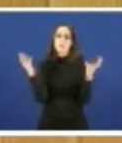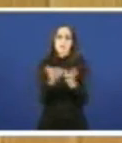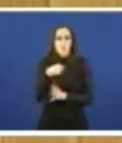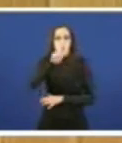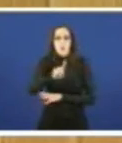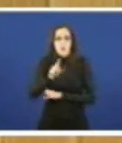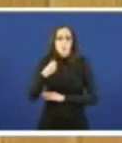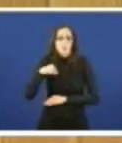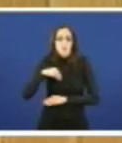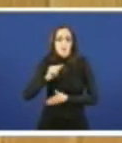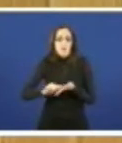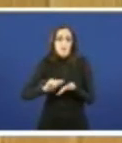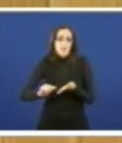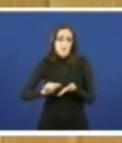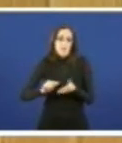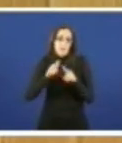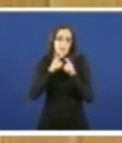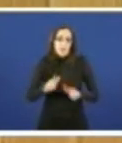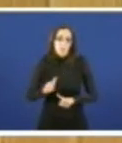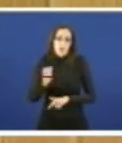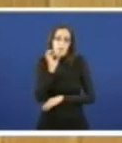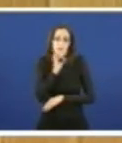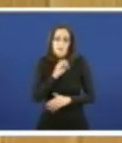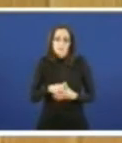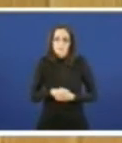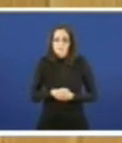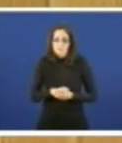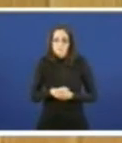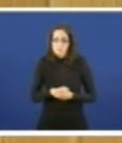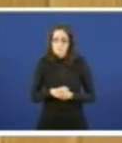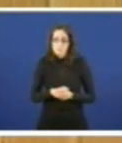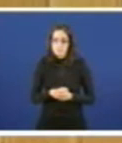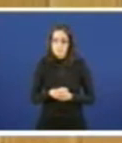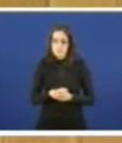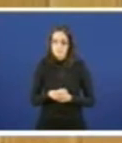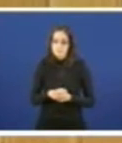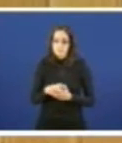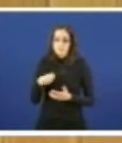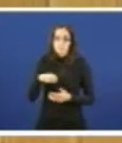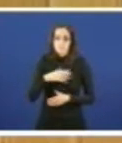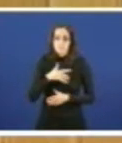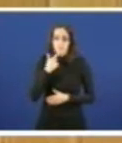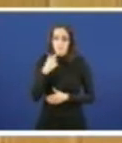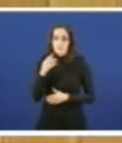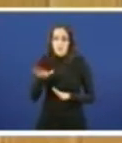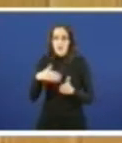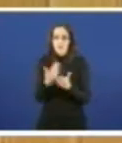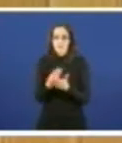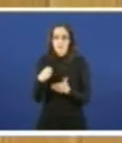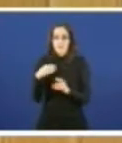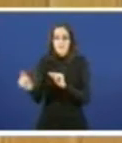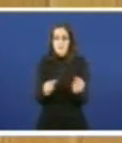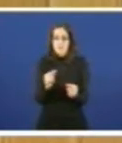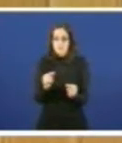galega. É a máis universal, tan universal que miren vostedes nunha disputa académica entre